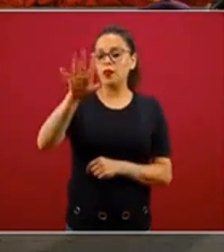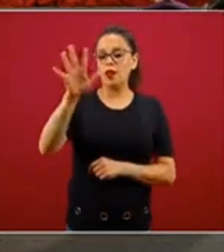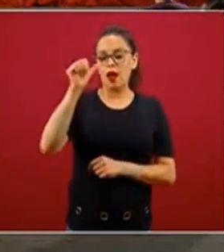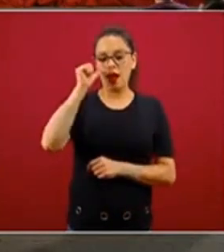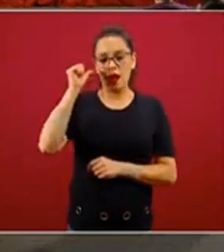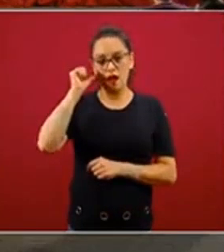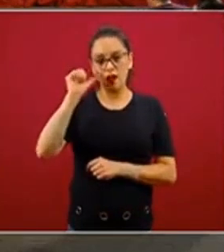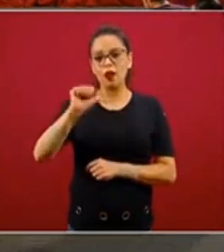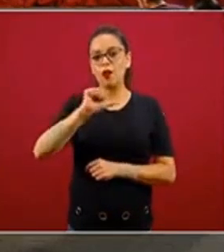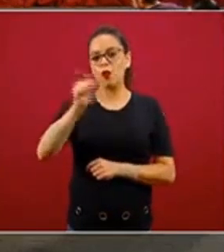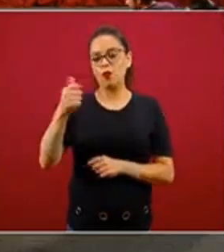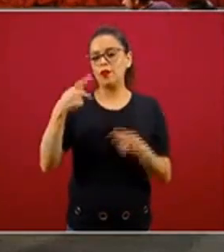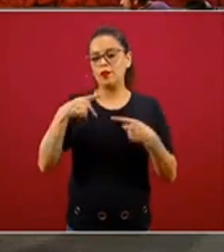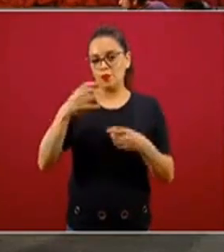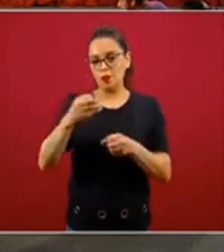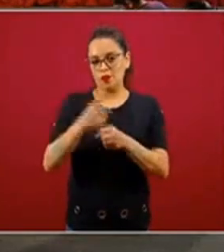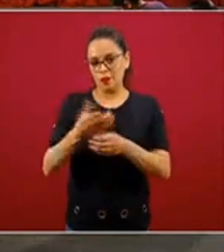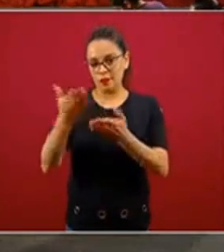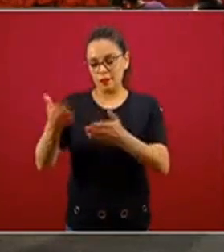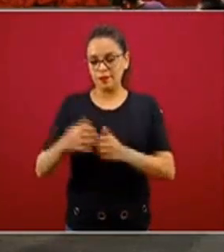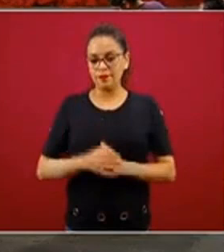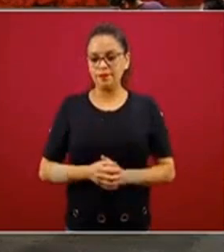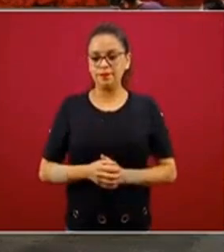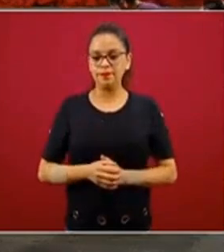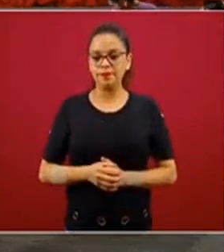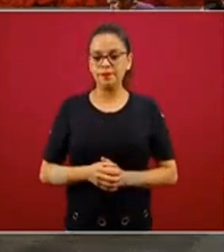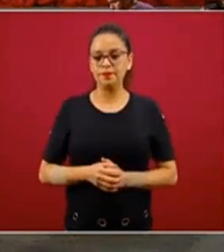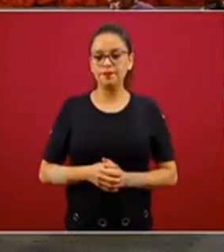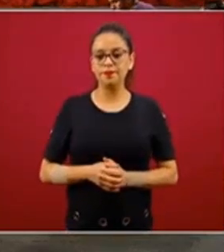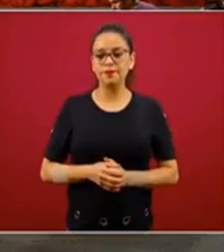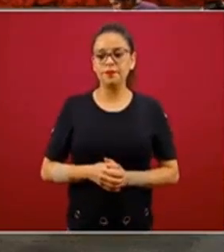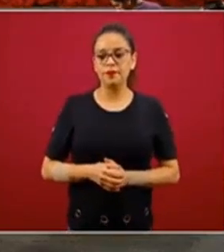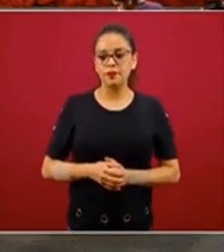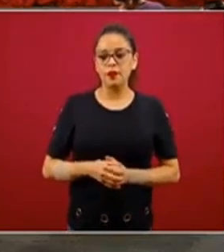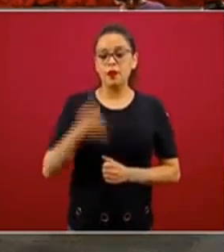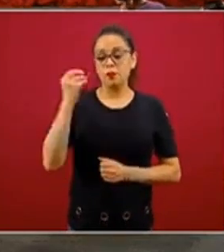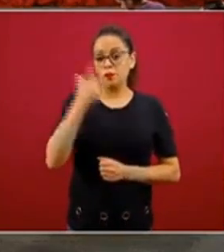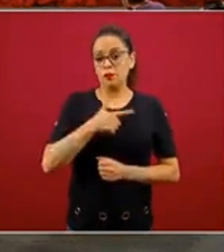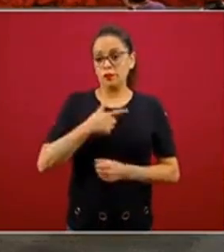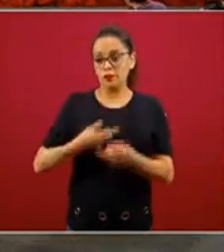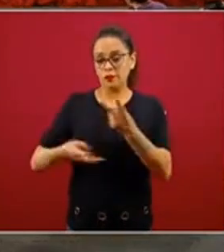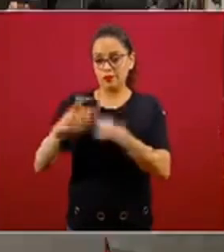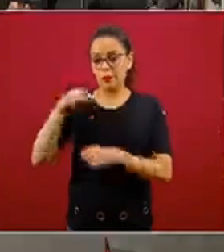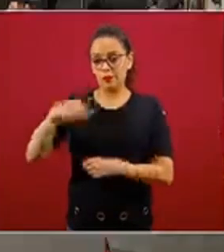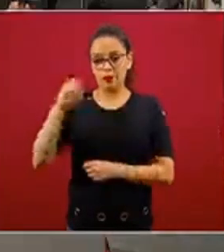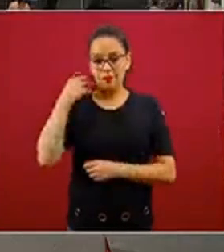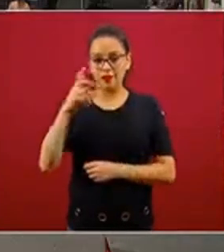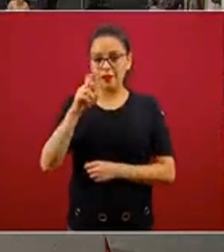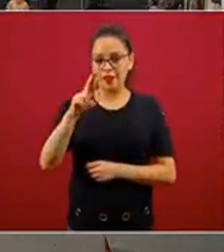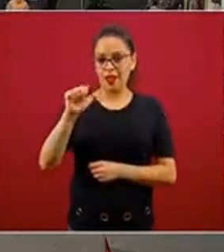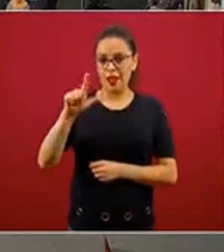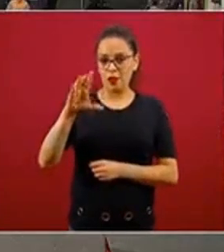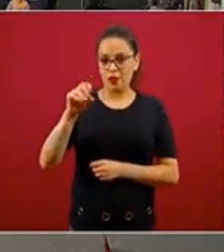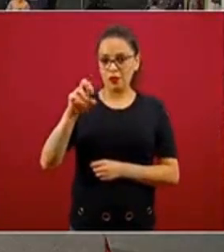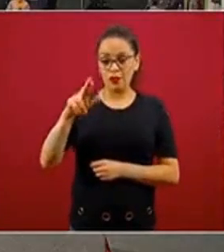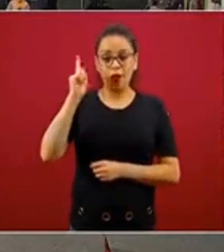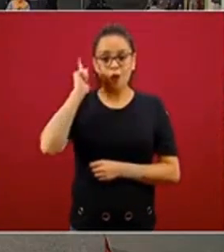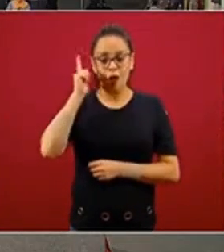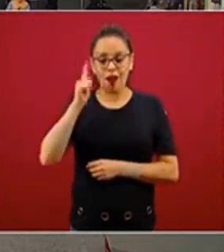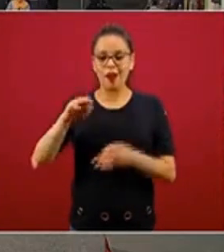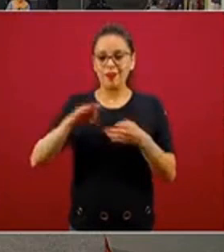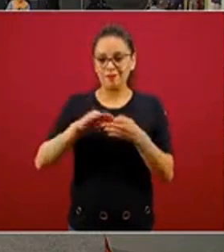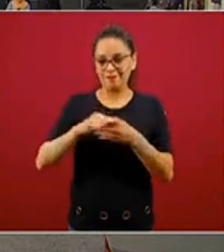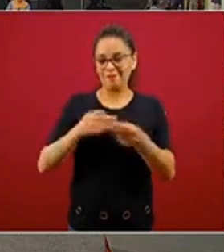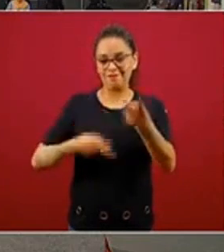compañero. Alejandro Arcos, Plenilunia. Doctor Alcocer, nos da mucho gusto tener nuestras reuniones. Ojalá lo podamos tener más